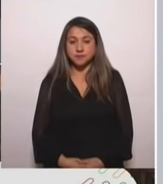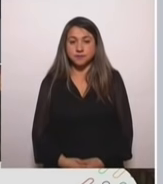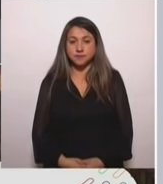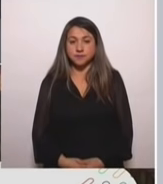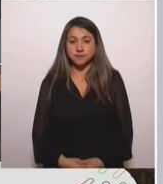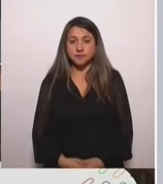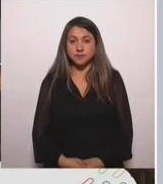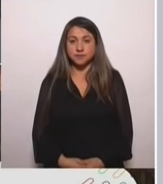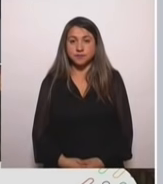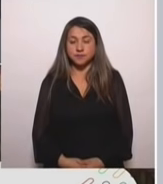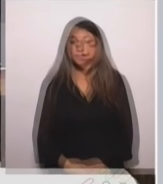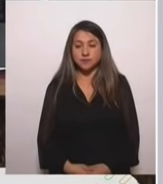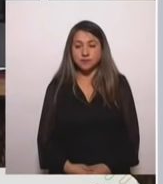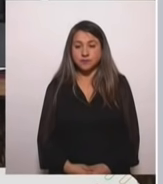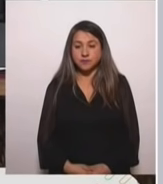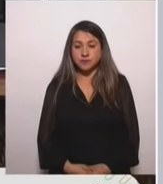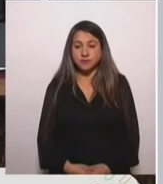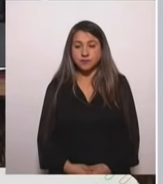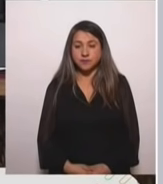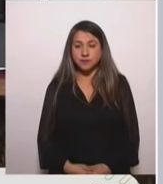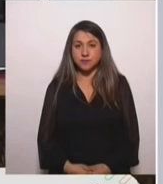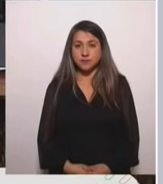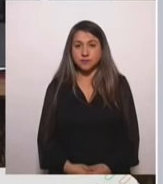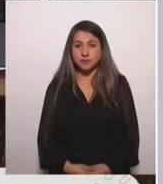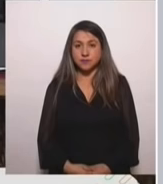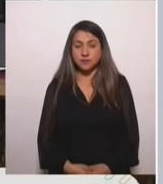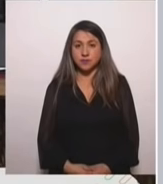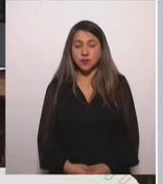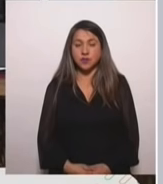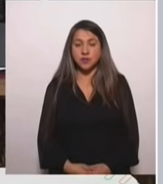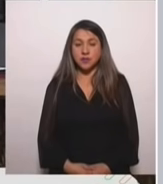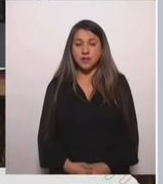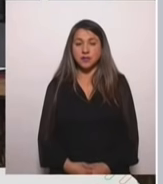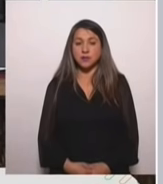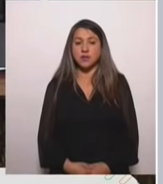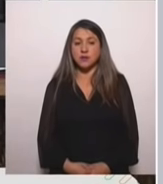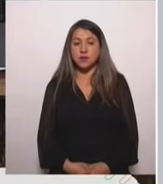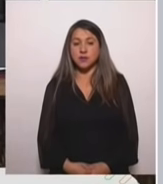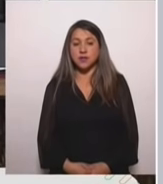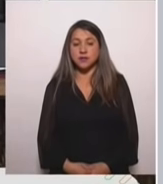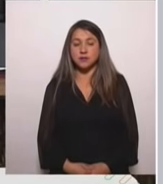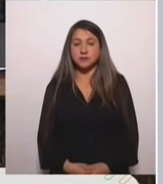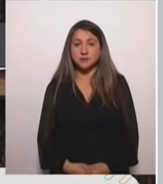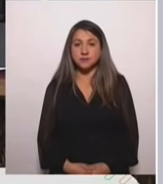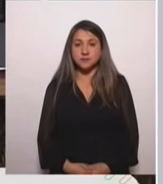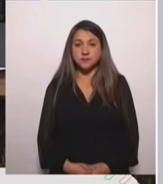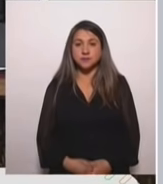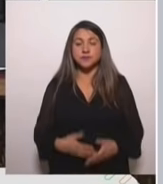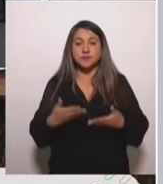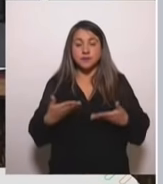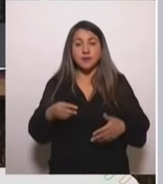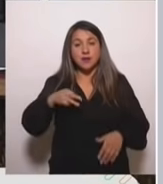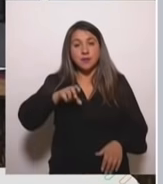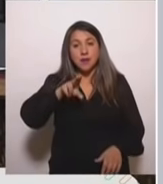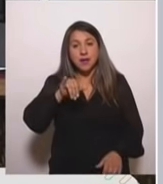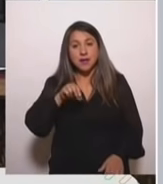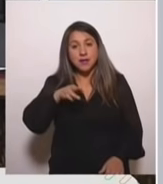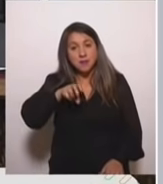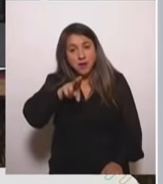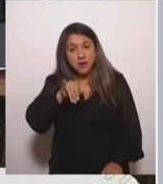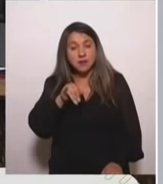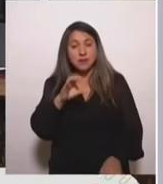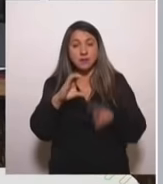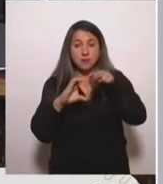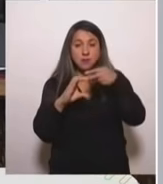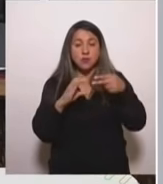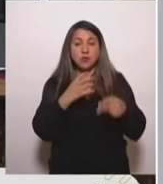Jaime Baza. Yo creo que es justo y necesario reconocer aquí que él, como abogado y profesor de Derecho Constitucional,